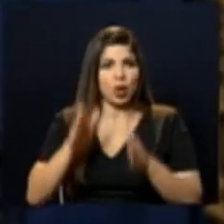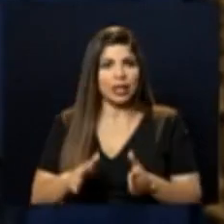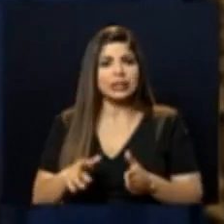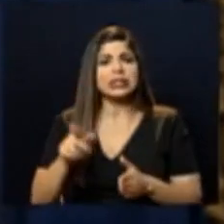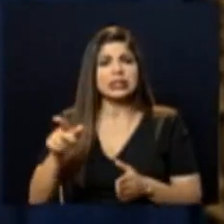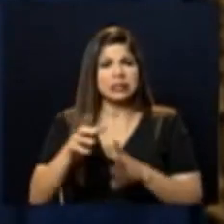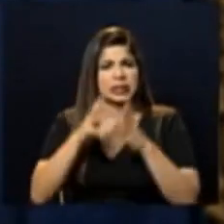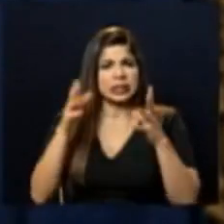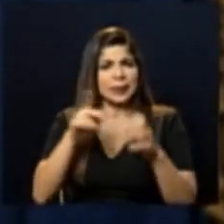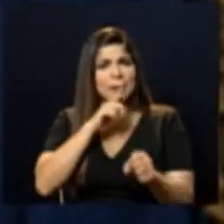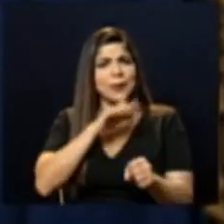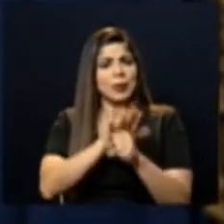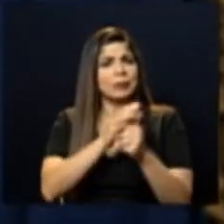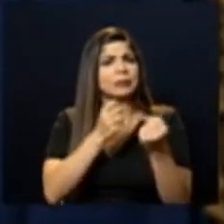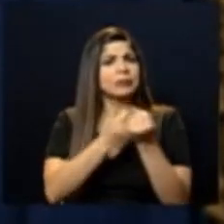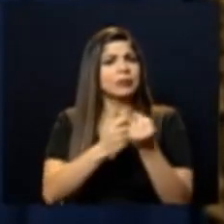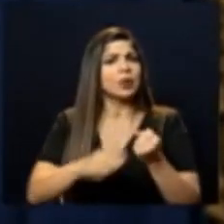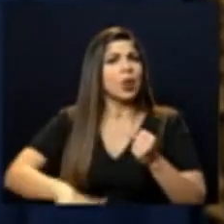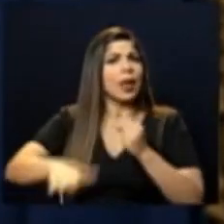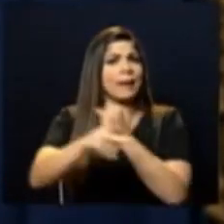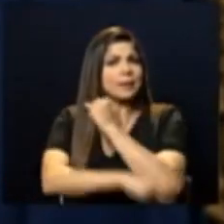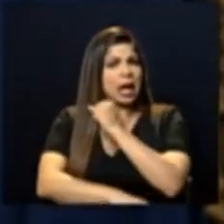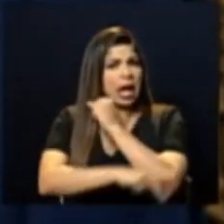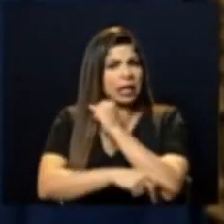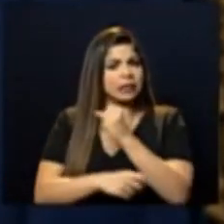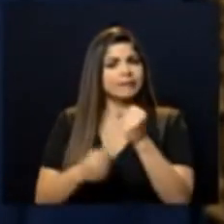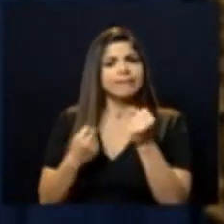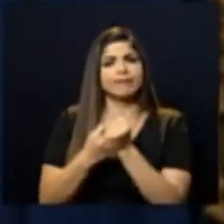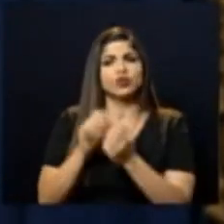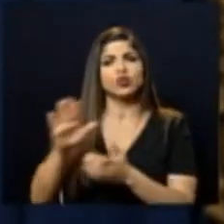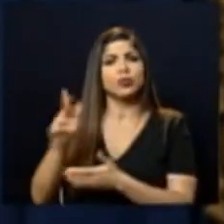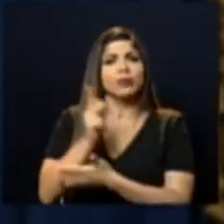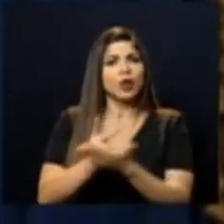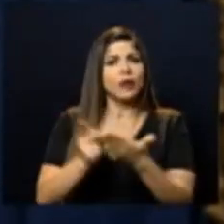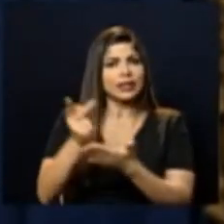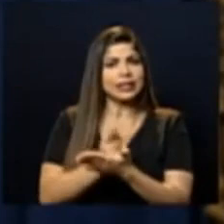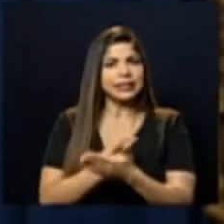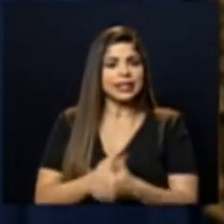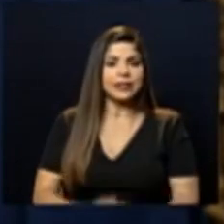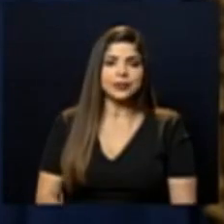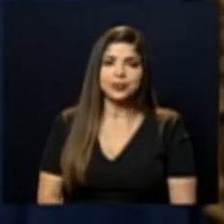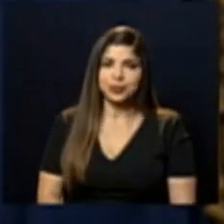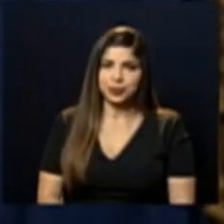comprometida con el país y con su provincia.